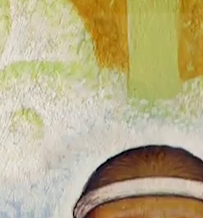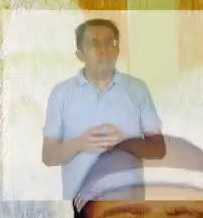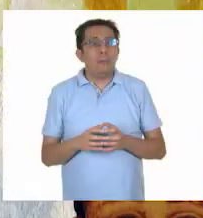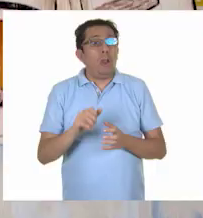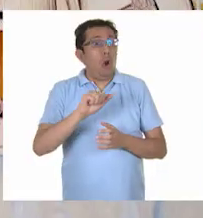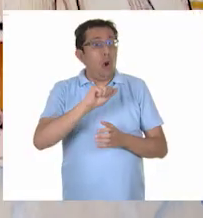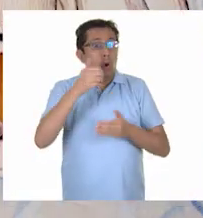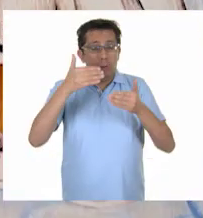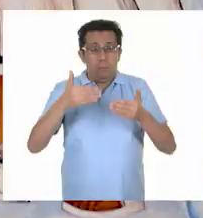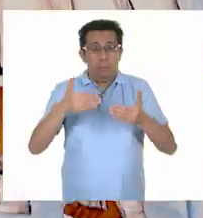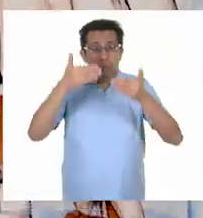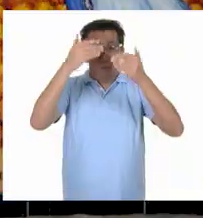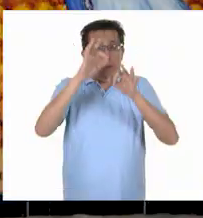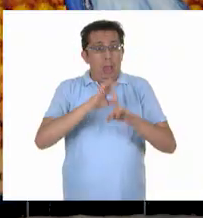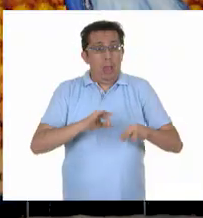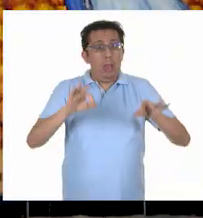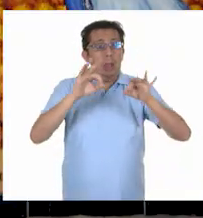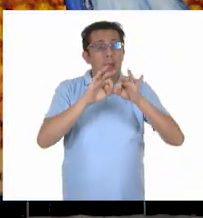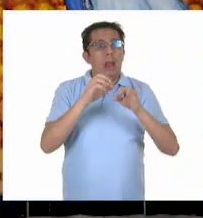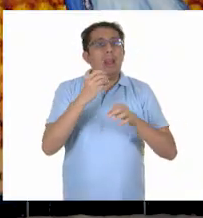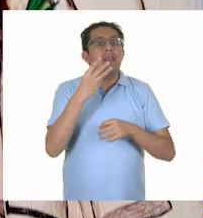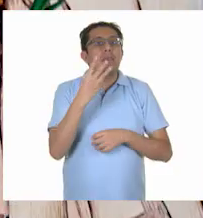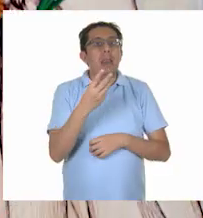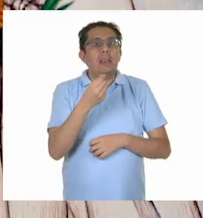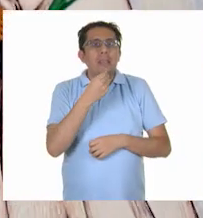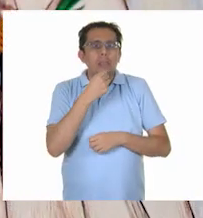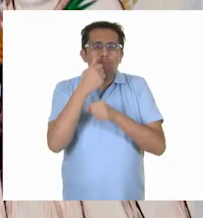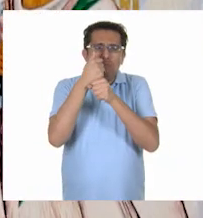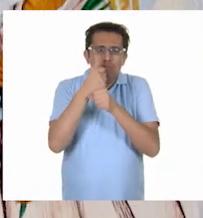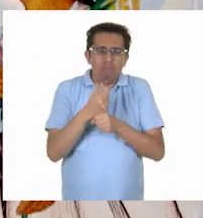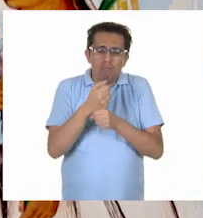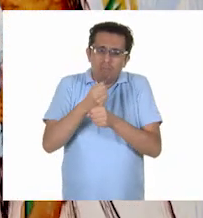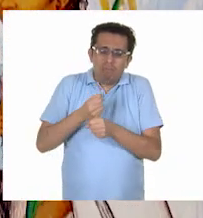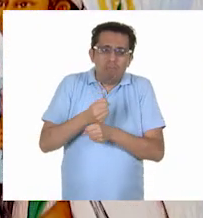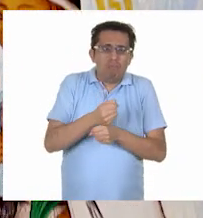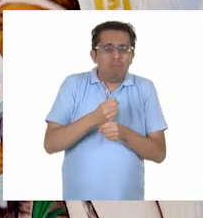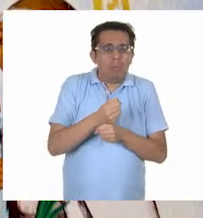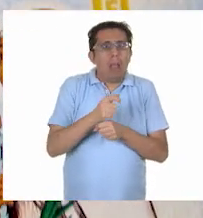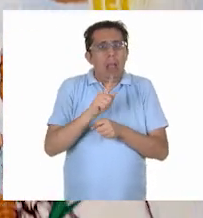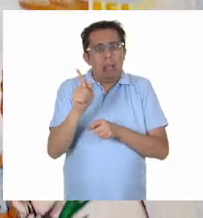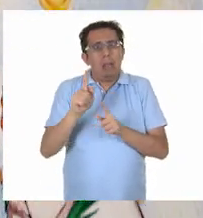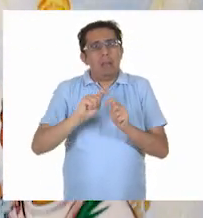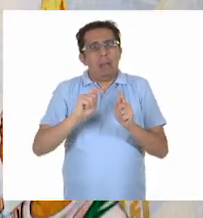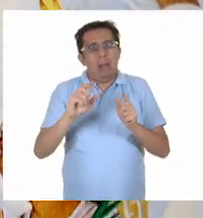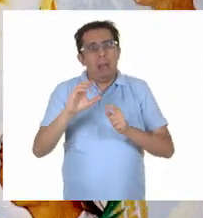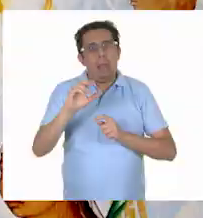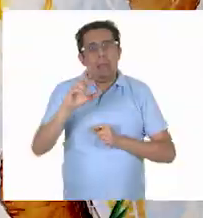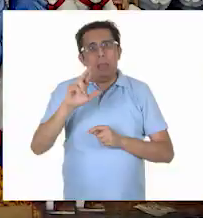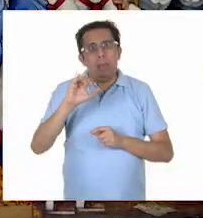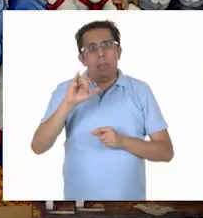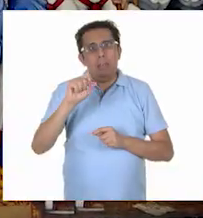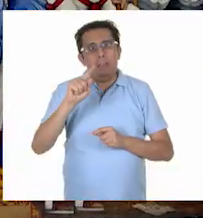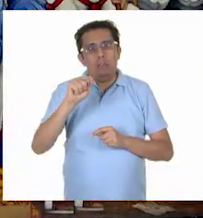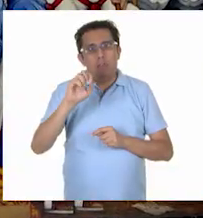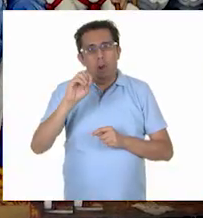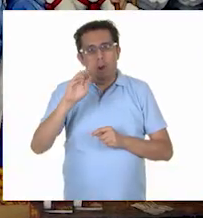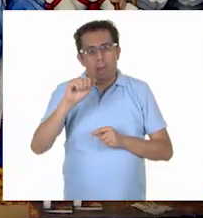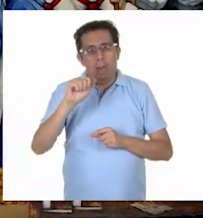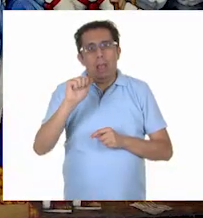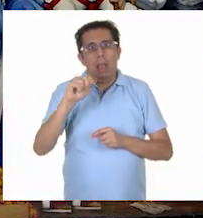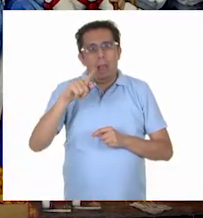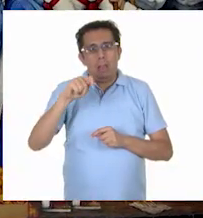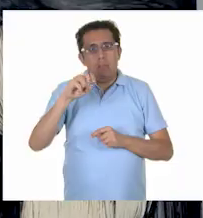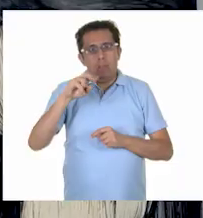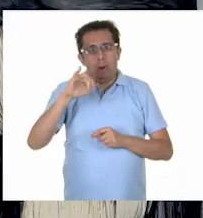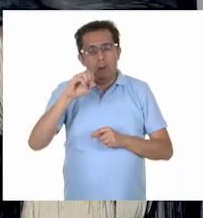Otro muro simbólico es el de los 3 niños mártires de Tlaxcala, Cristóbal, Antonio y Juan, los primeros mártires del